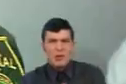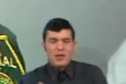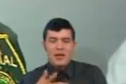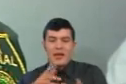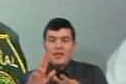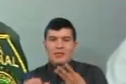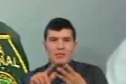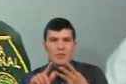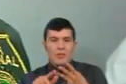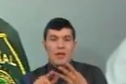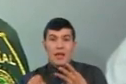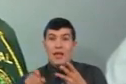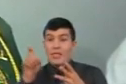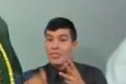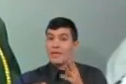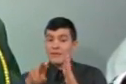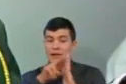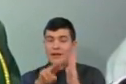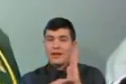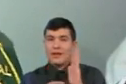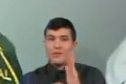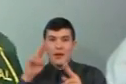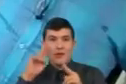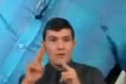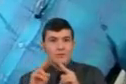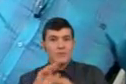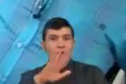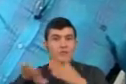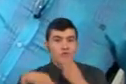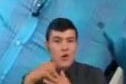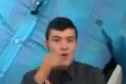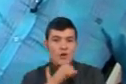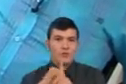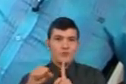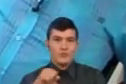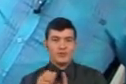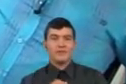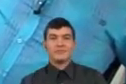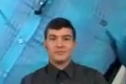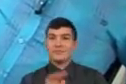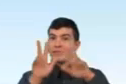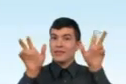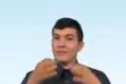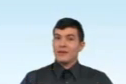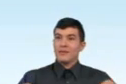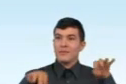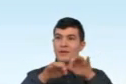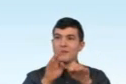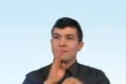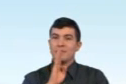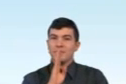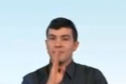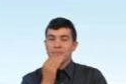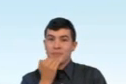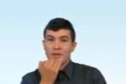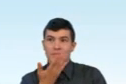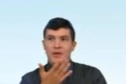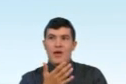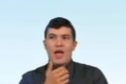norma debe ser de conocimiento de toda la sociedad. Se tocaron aspectos fundamentales como la autonomía, las bases